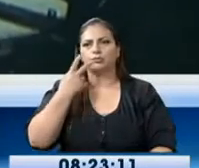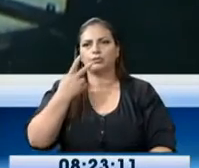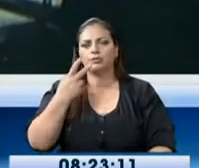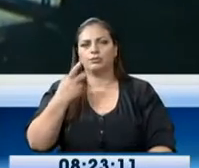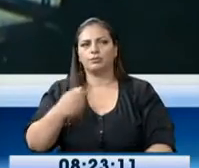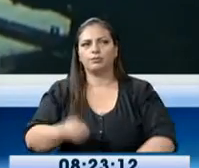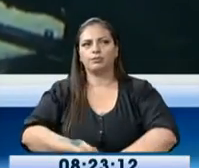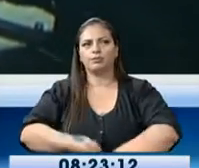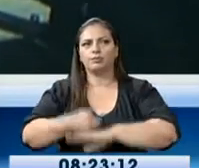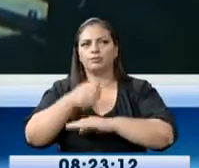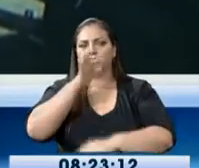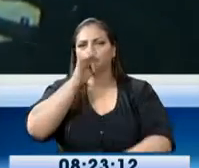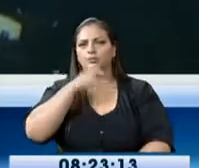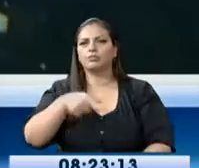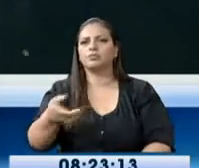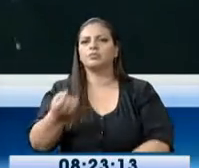tema.